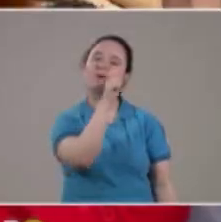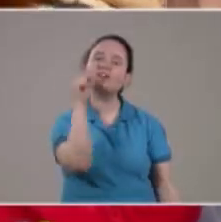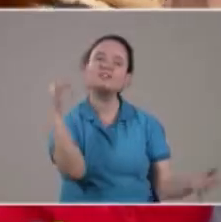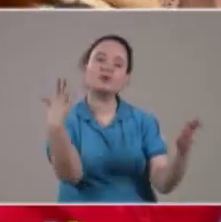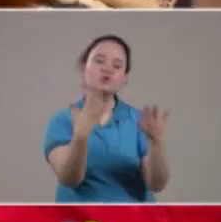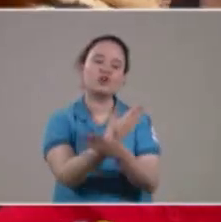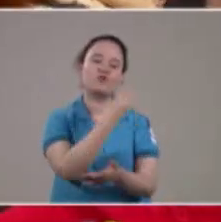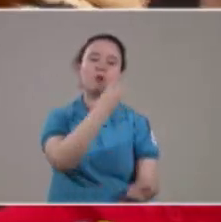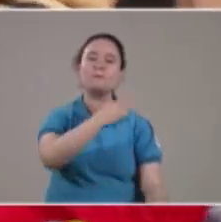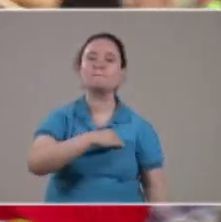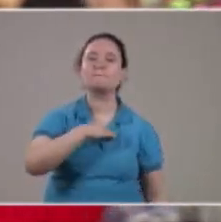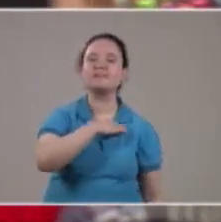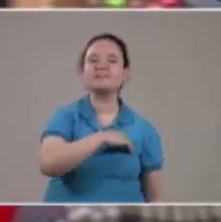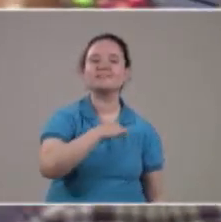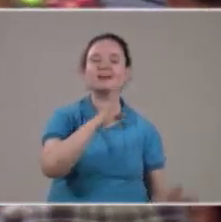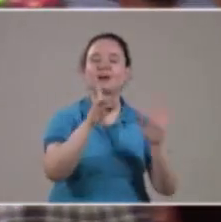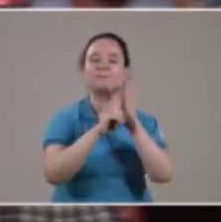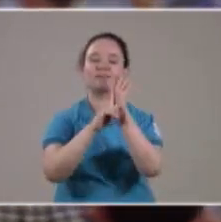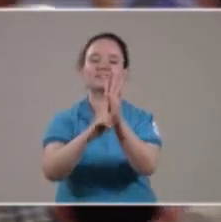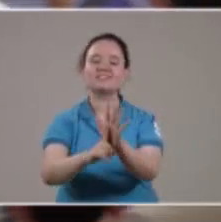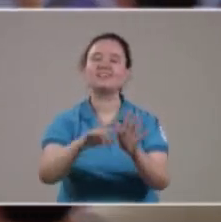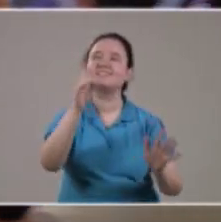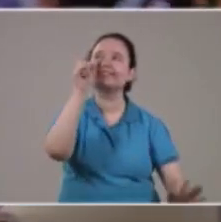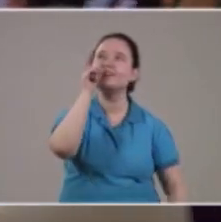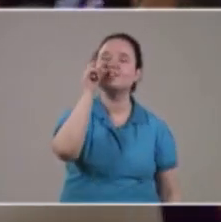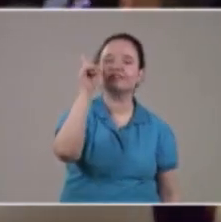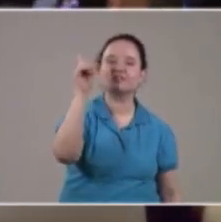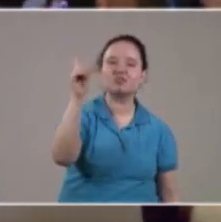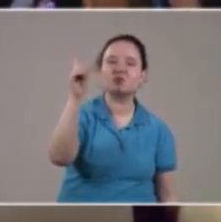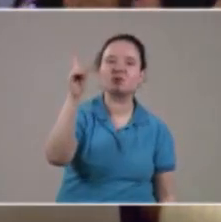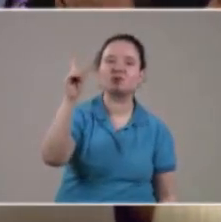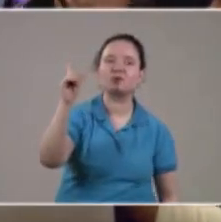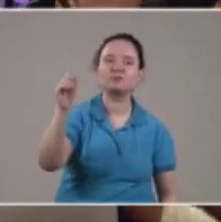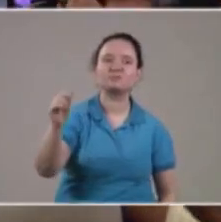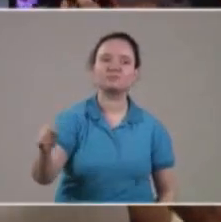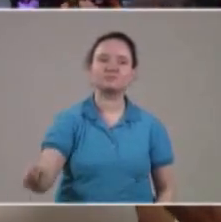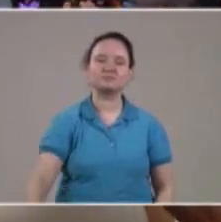Ministra en la presencia del Señor.